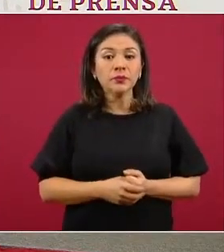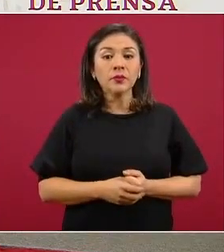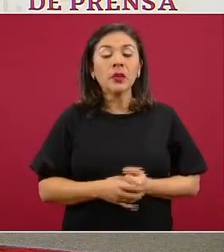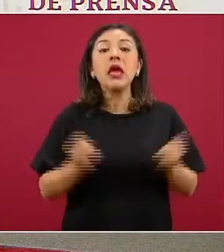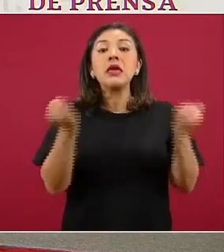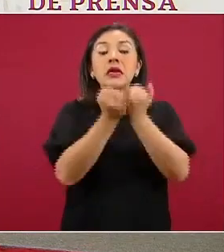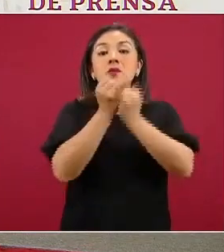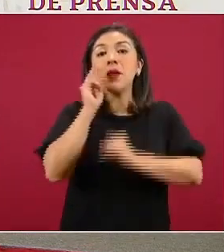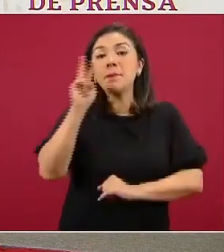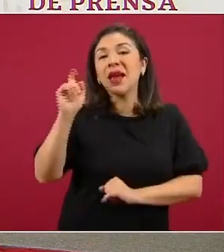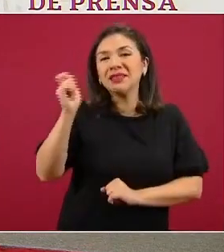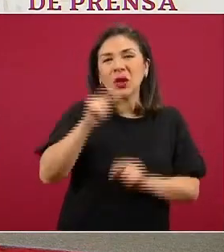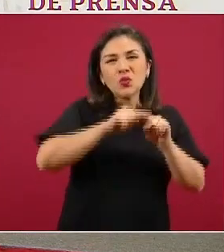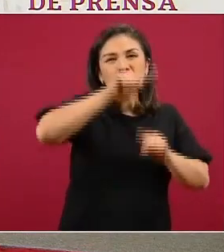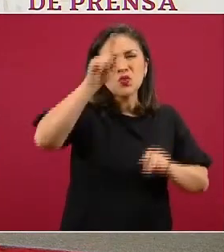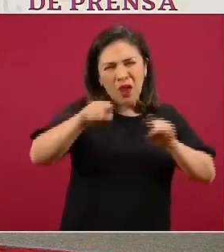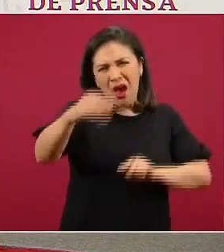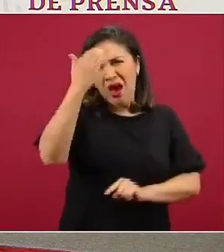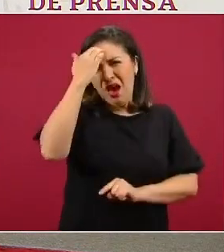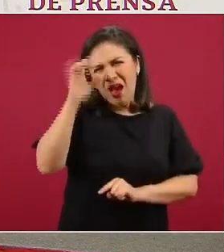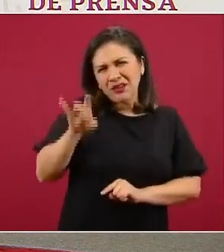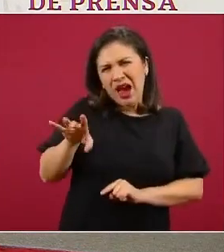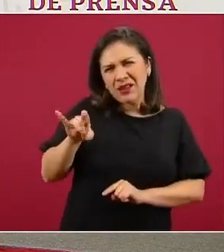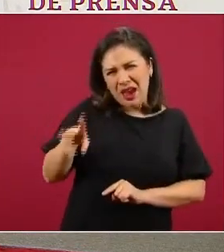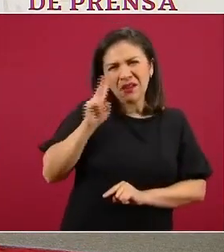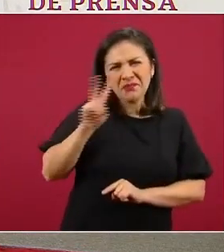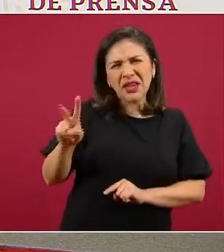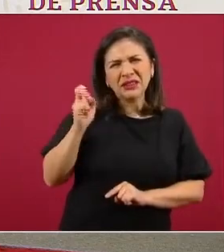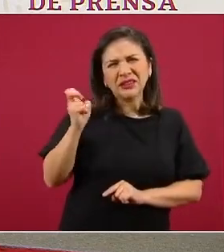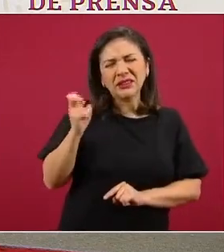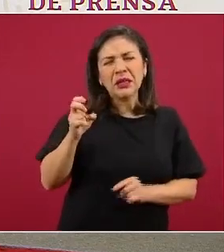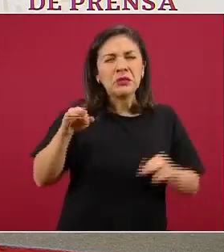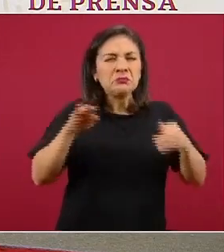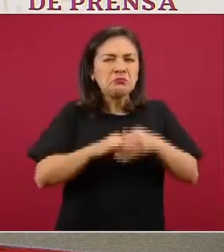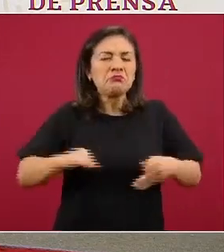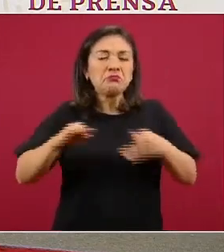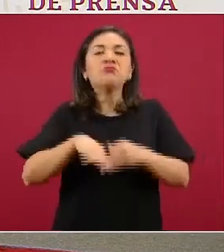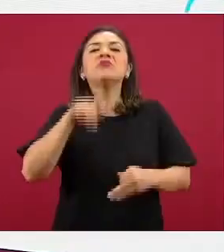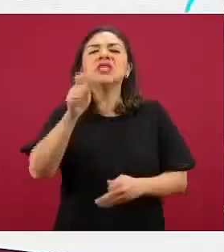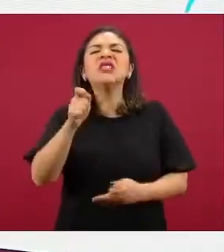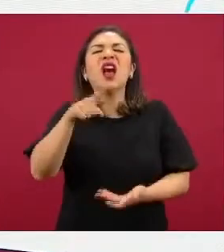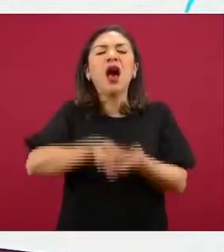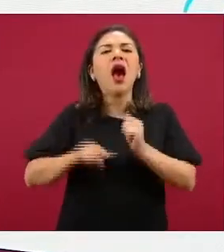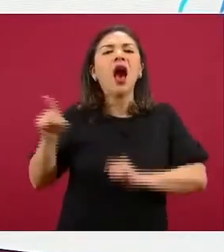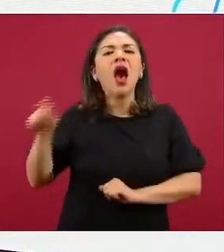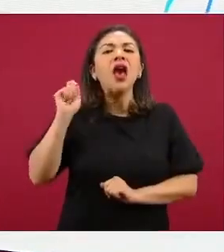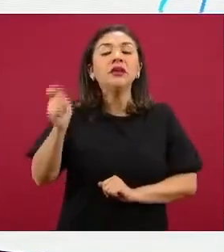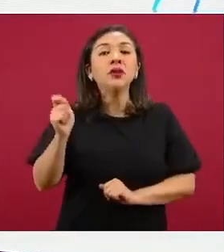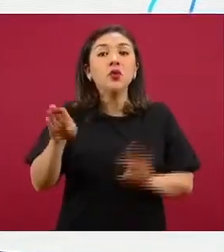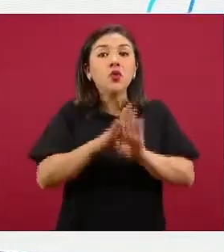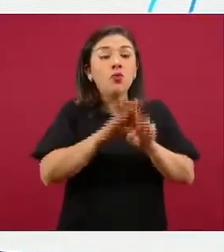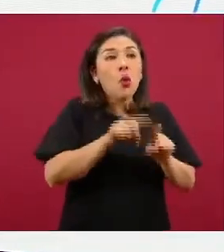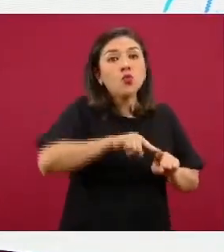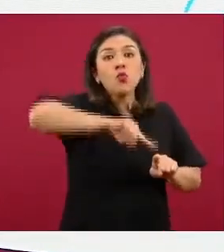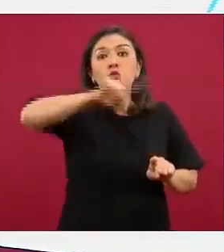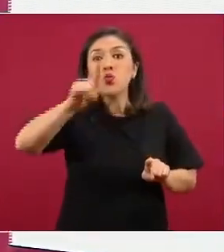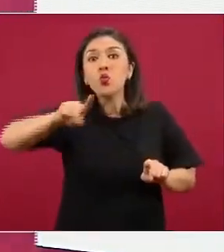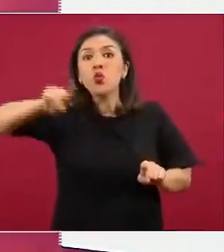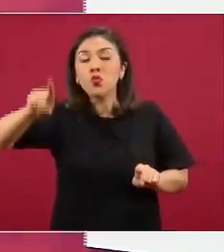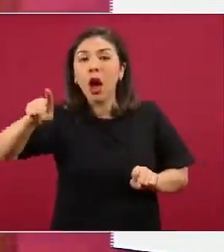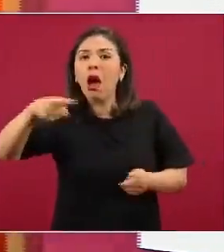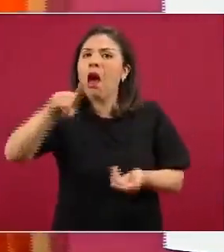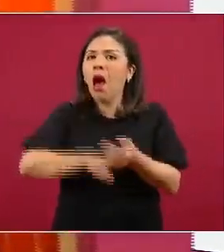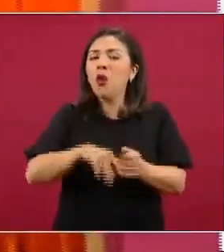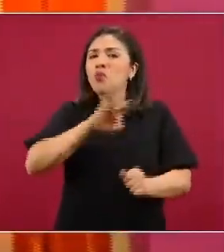Presentamos también esta curva que también es conocida por muchos de ustedes, en donde tenemos tanto la curva ya de los casos